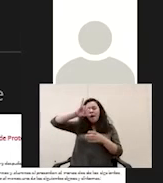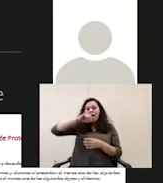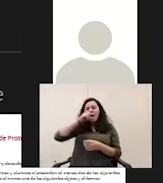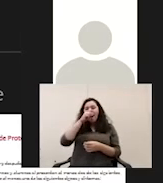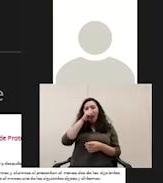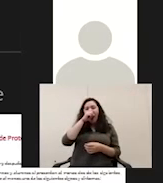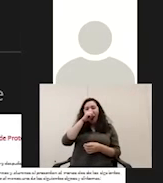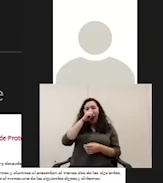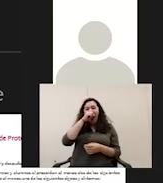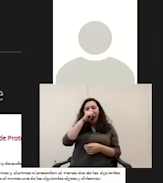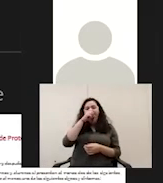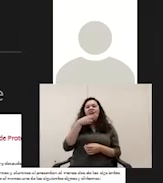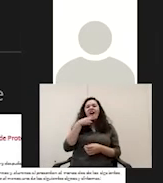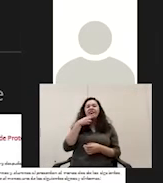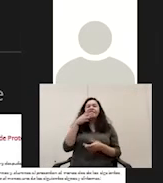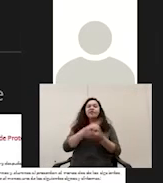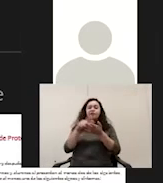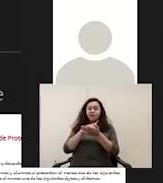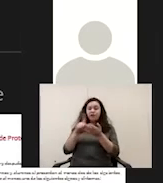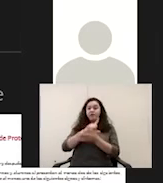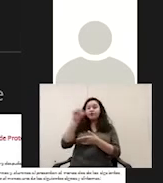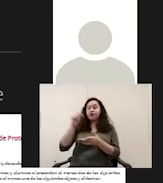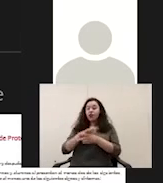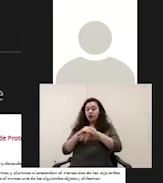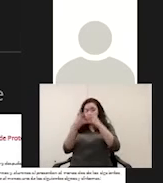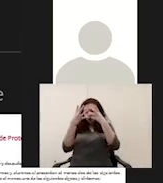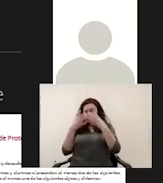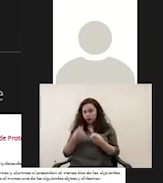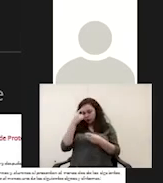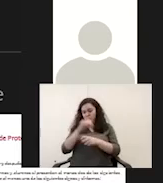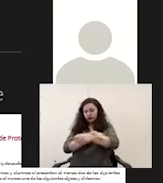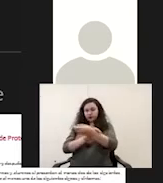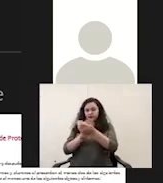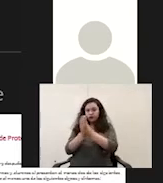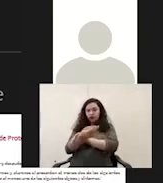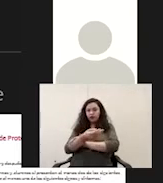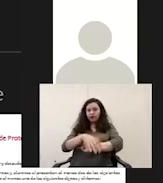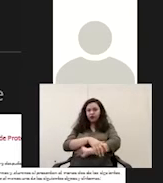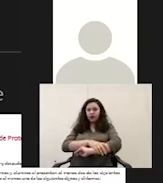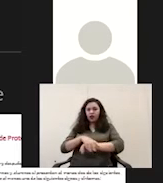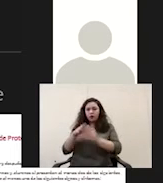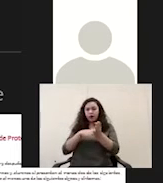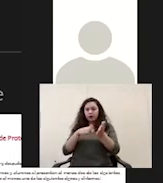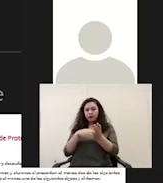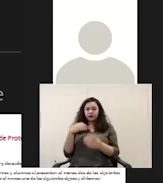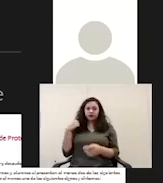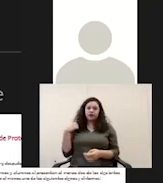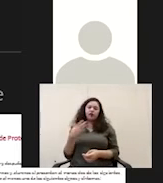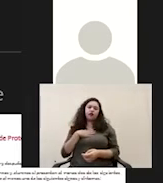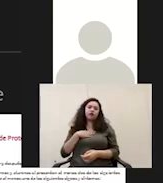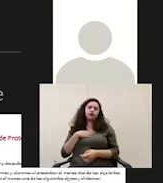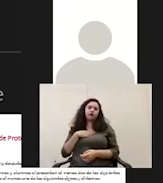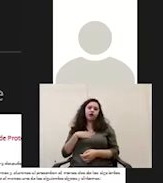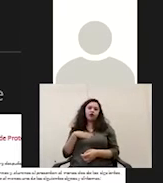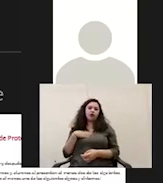utilizarlo, enjuagarse y secarse con una toalla de papel sanitaria para